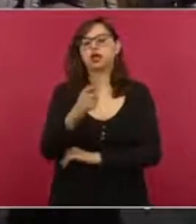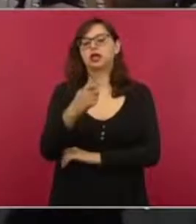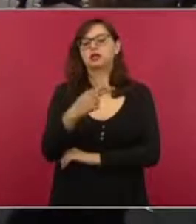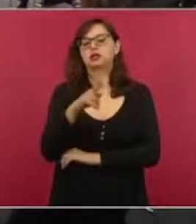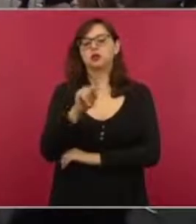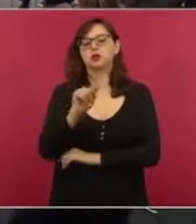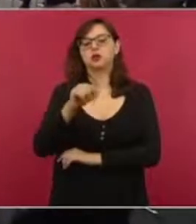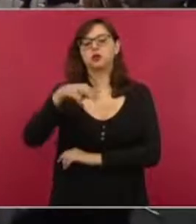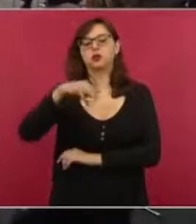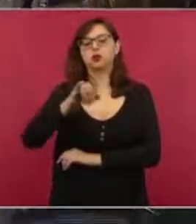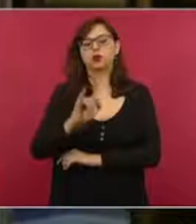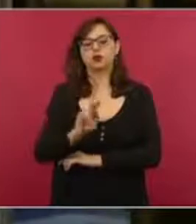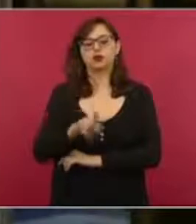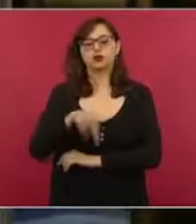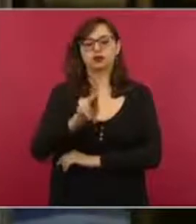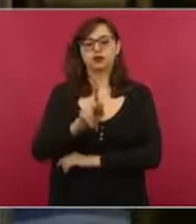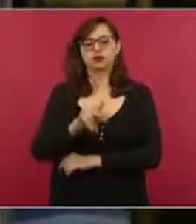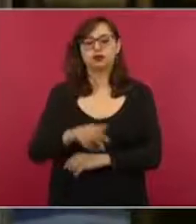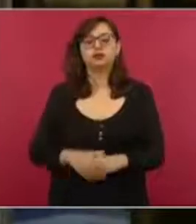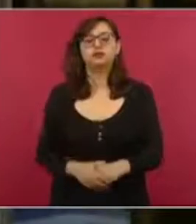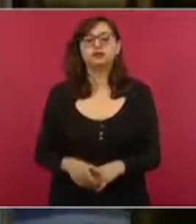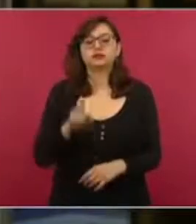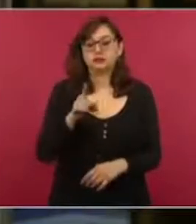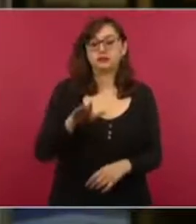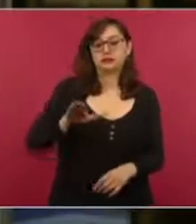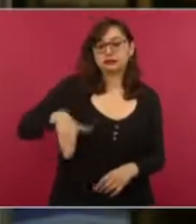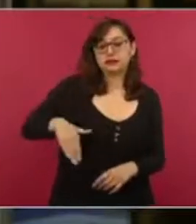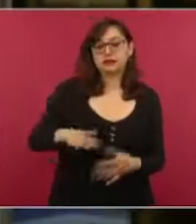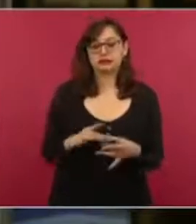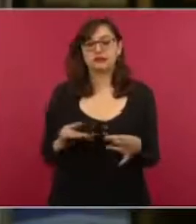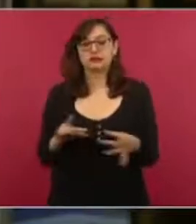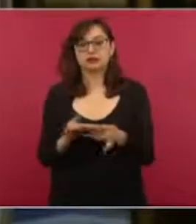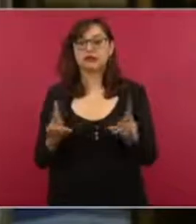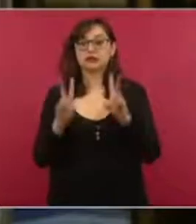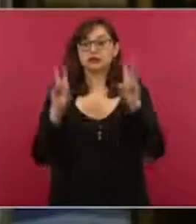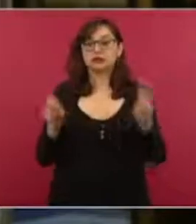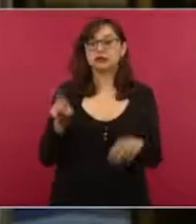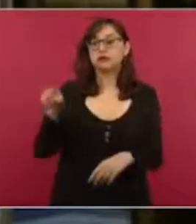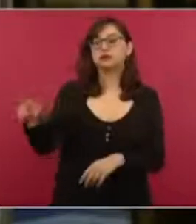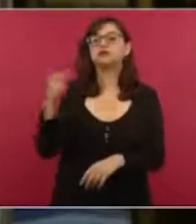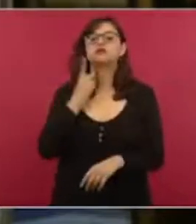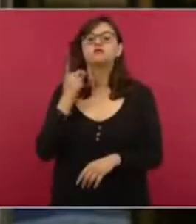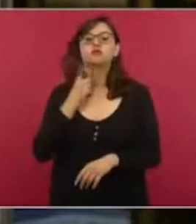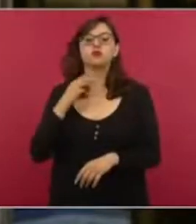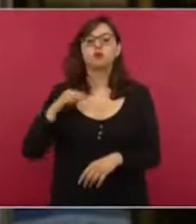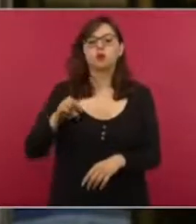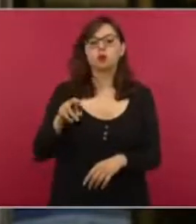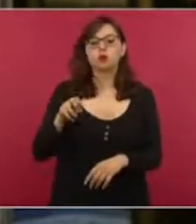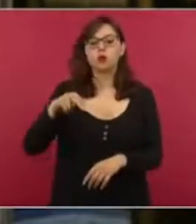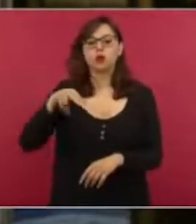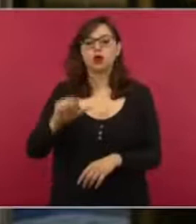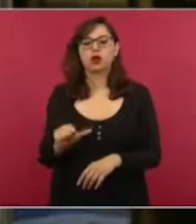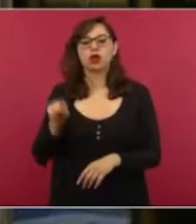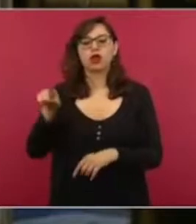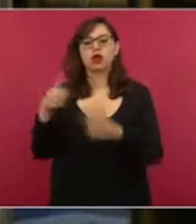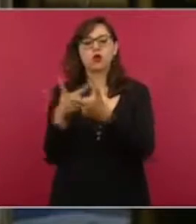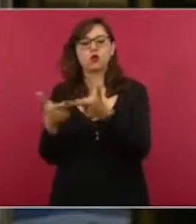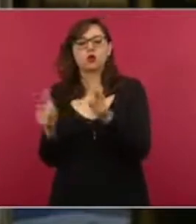el legislador, bueno, sobre lo de la suspensión de visas de estos legisladores de Morena que están en el grupo de amistad